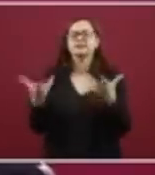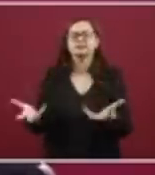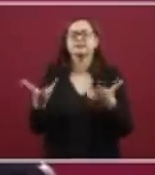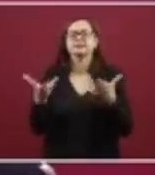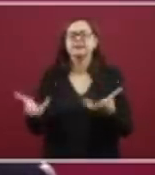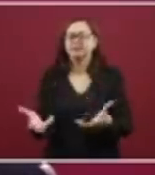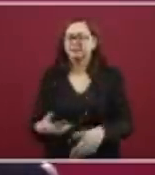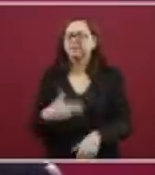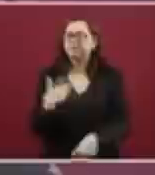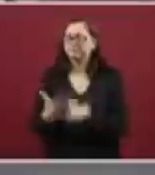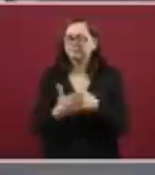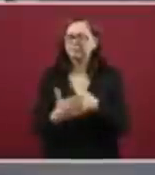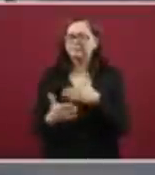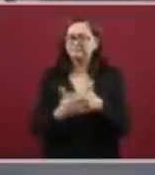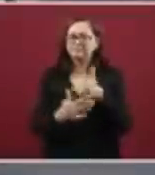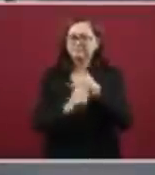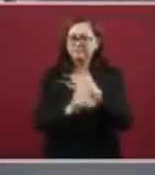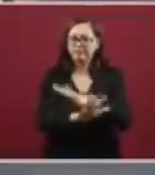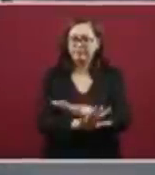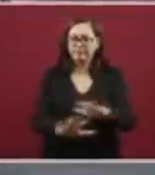informar sobre eso. Gracias.